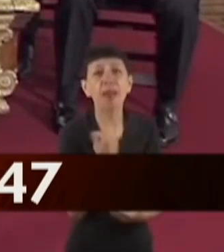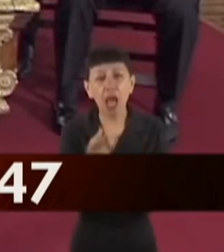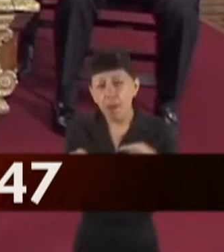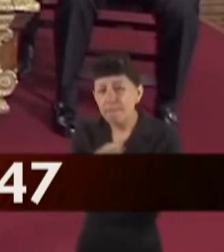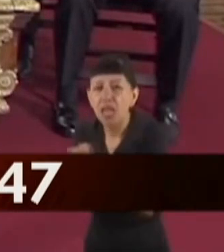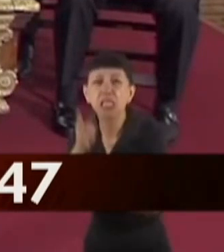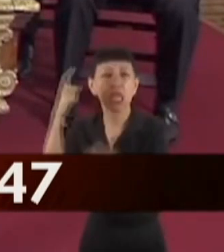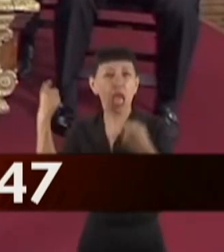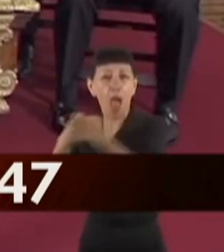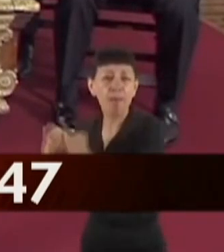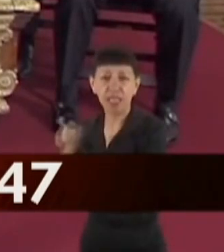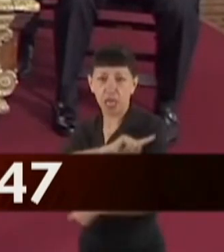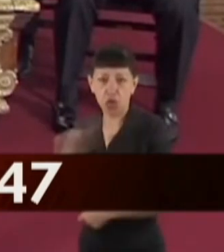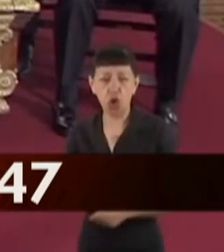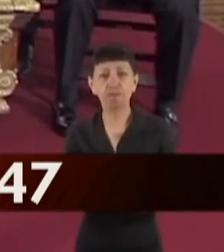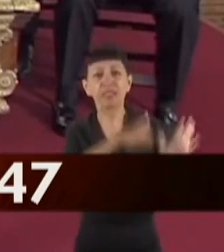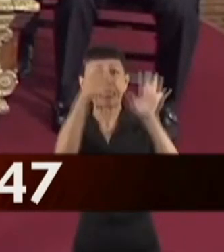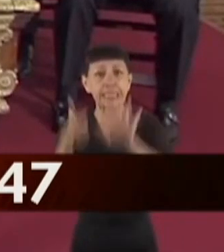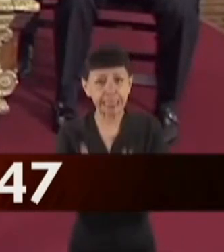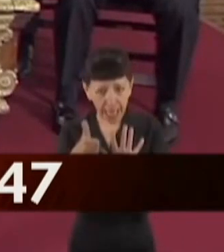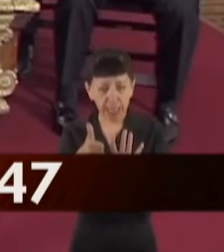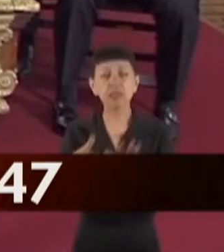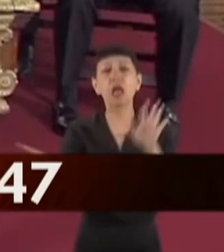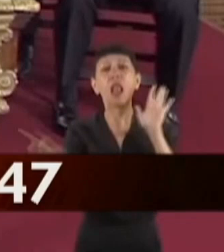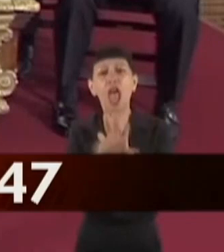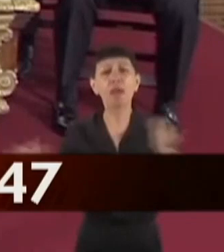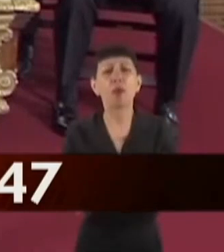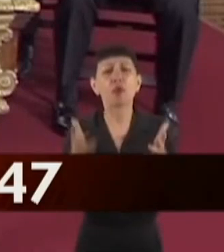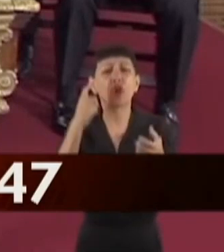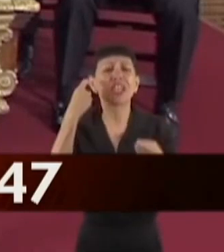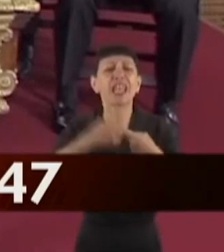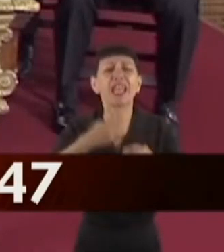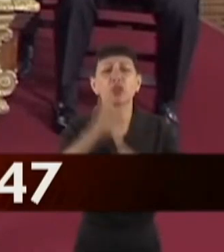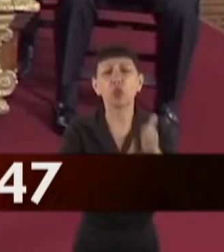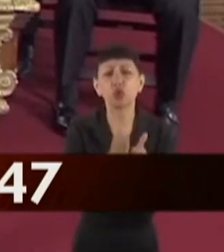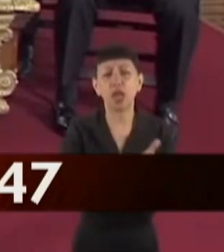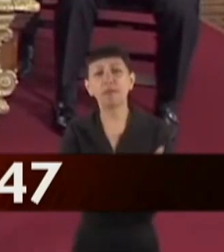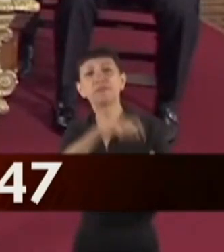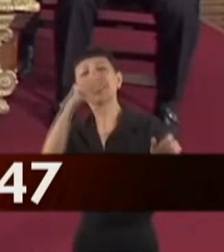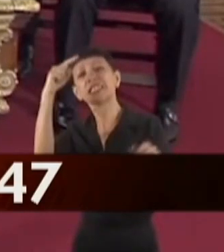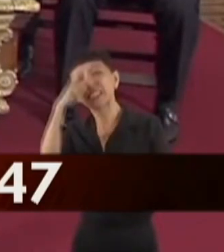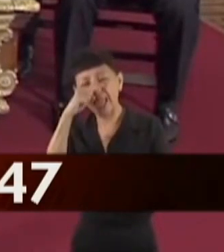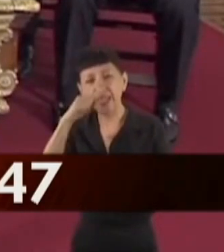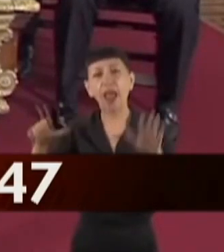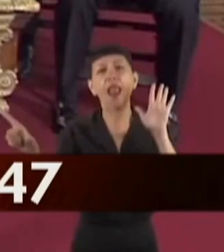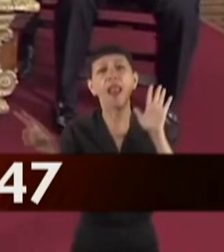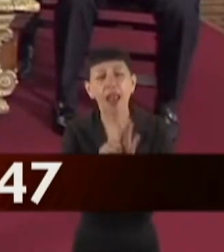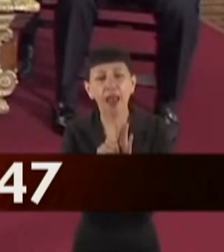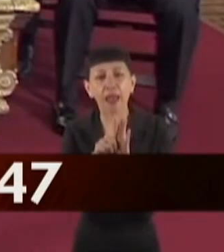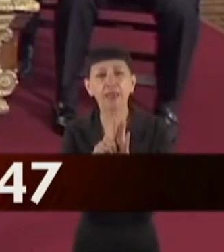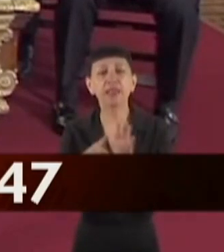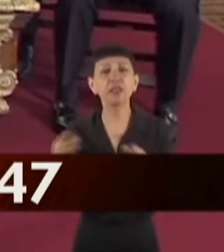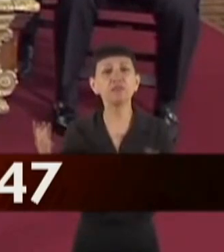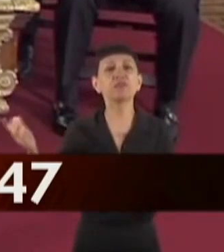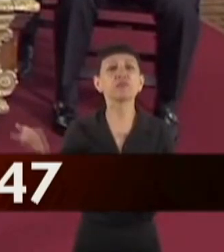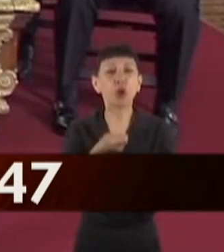los problemas que hay en los gobiernos provinciales. ¿Y por qué no también en los gobiernos municipales? Que debe haber muchas intendencias que malgastan